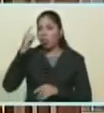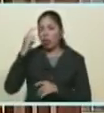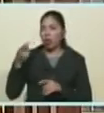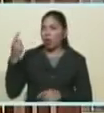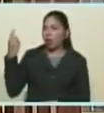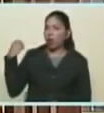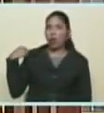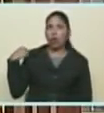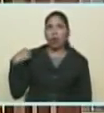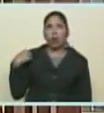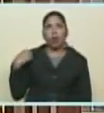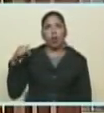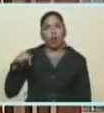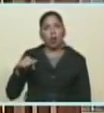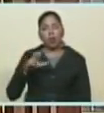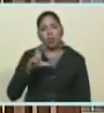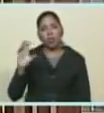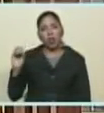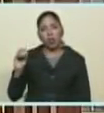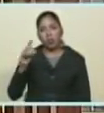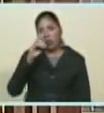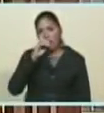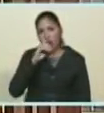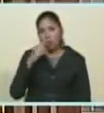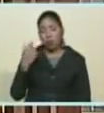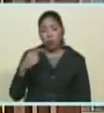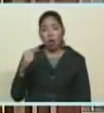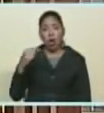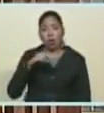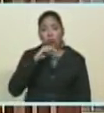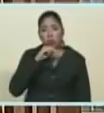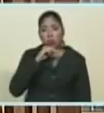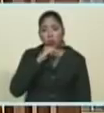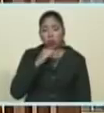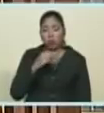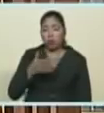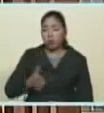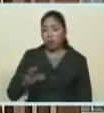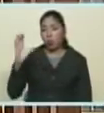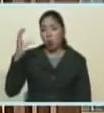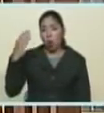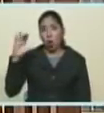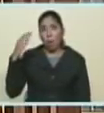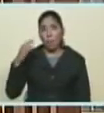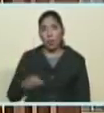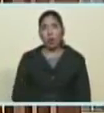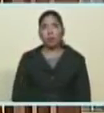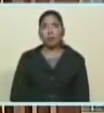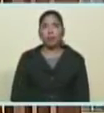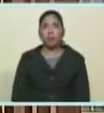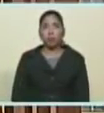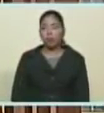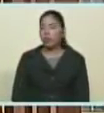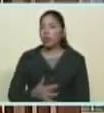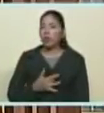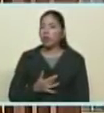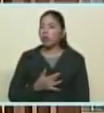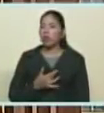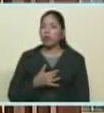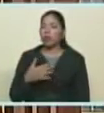una mujer que tiene 30 años en Venezuela. Ya tiene nietos, colombiana. Y bueno, ya se siente